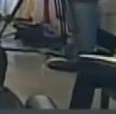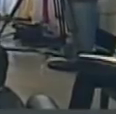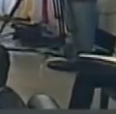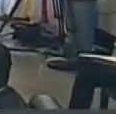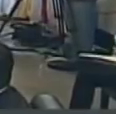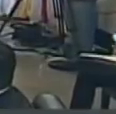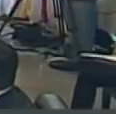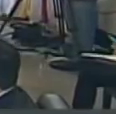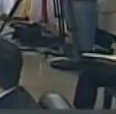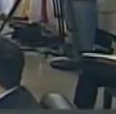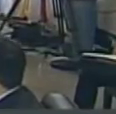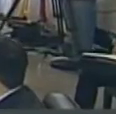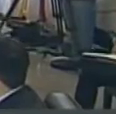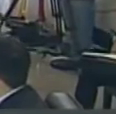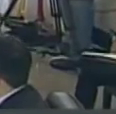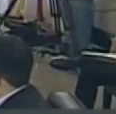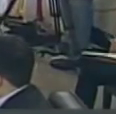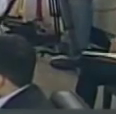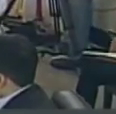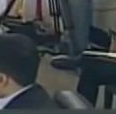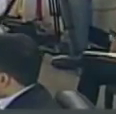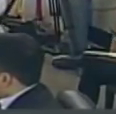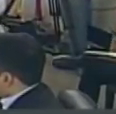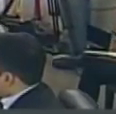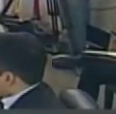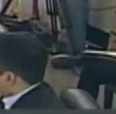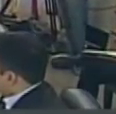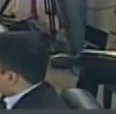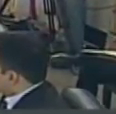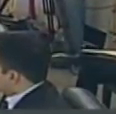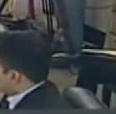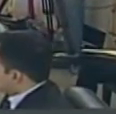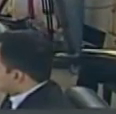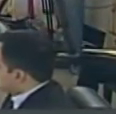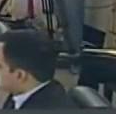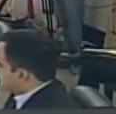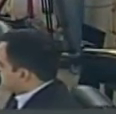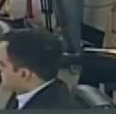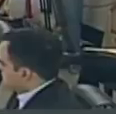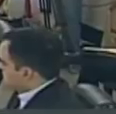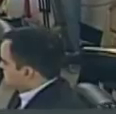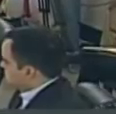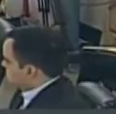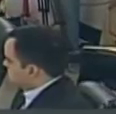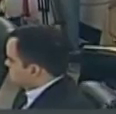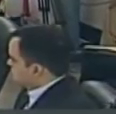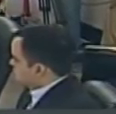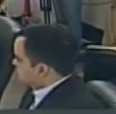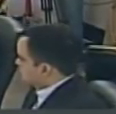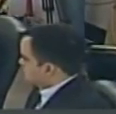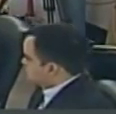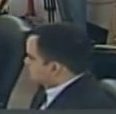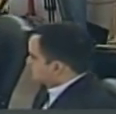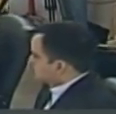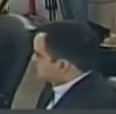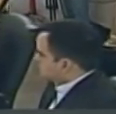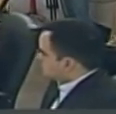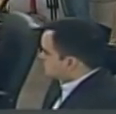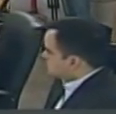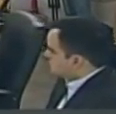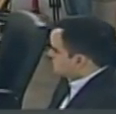allá en el pequeño apartamento de 50 metros cuadrados donde mi papá y mi mamá nos criaron a nosotros donde vivimos